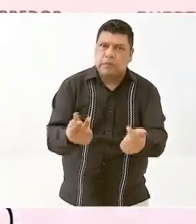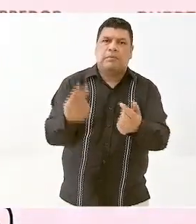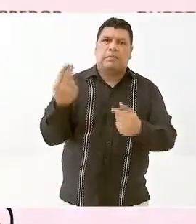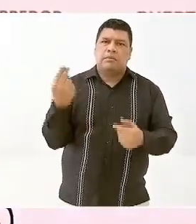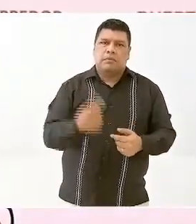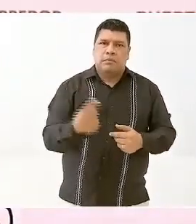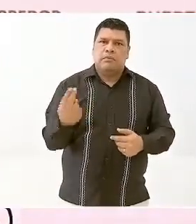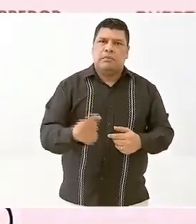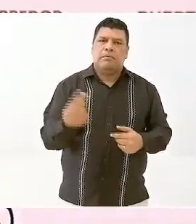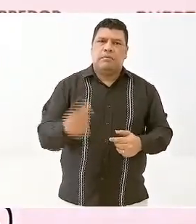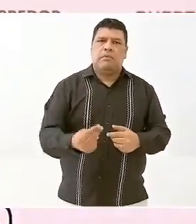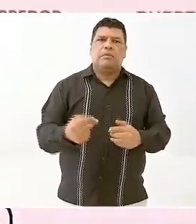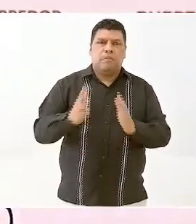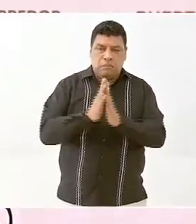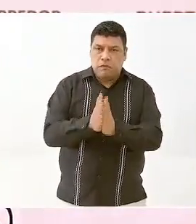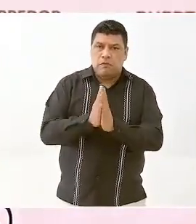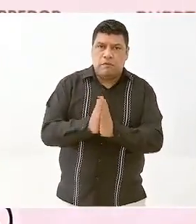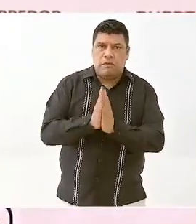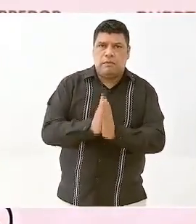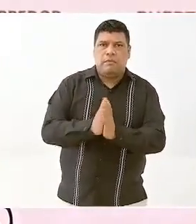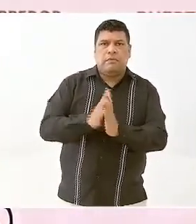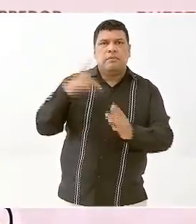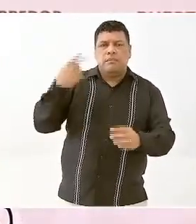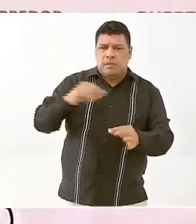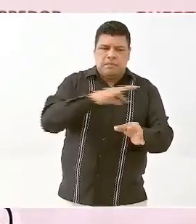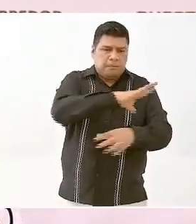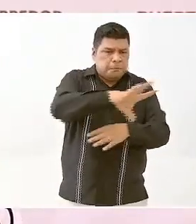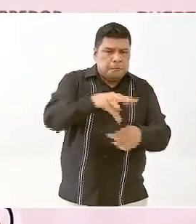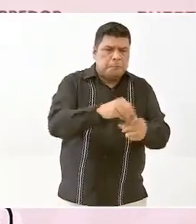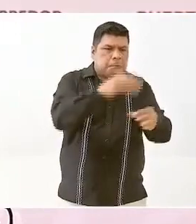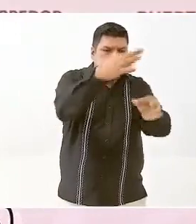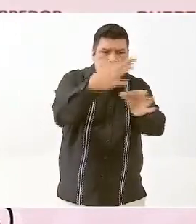aplicando a fondo para